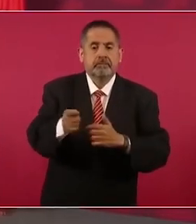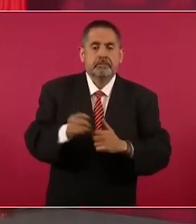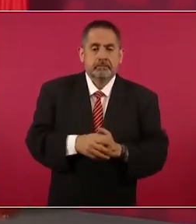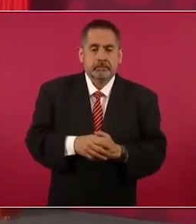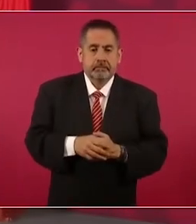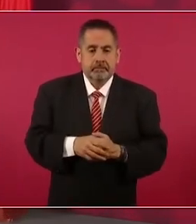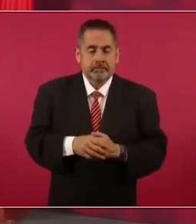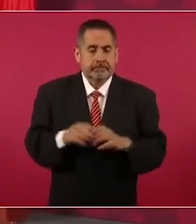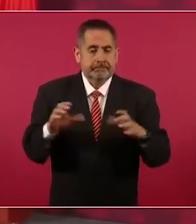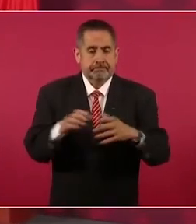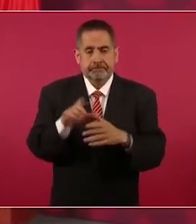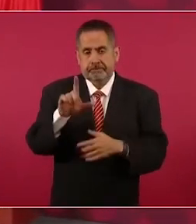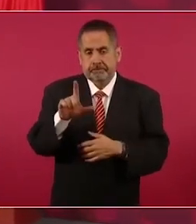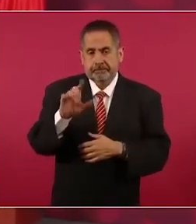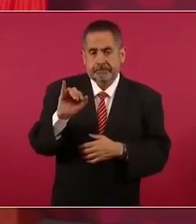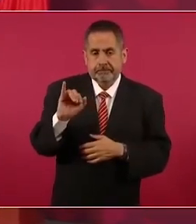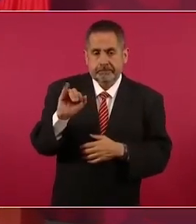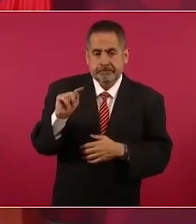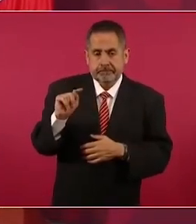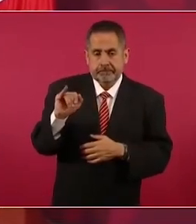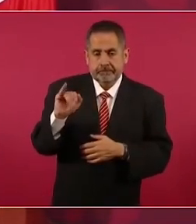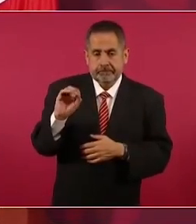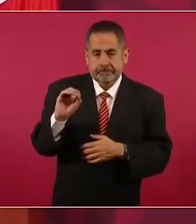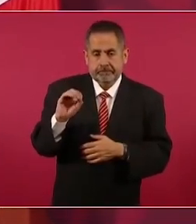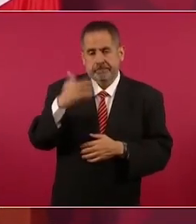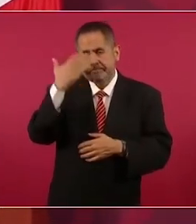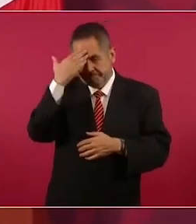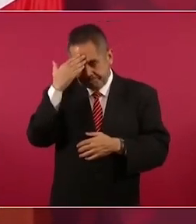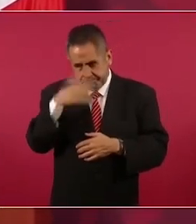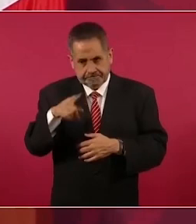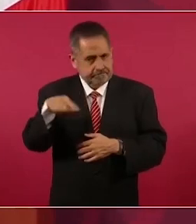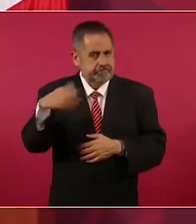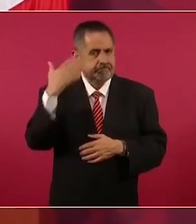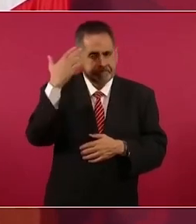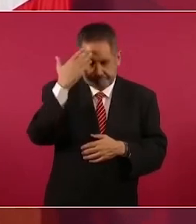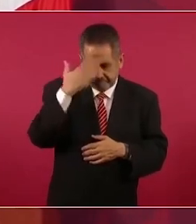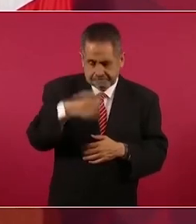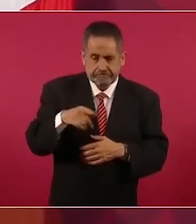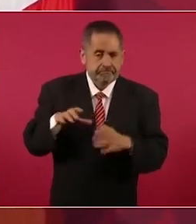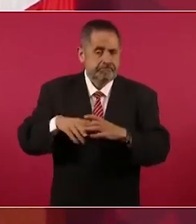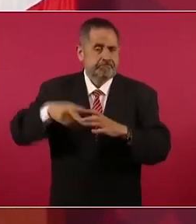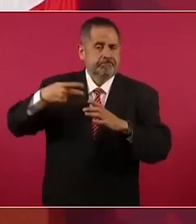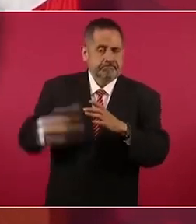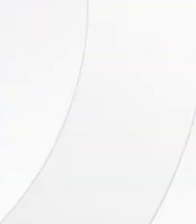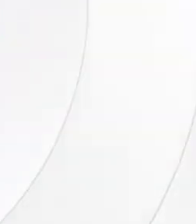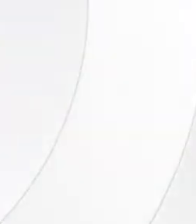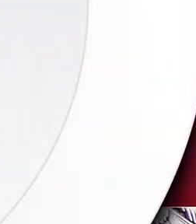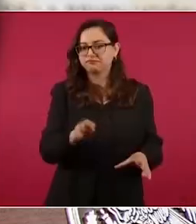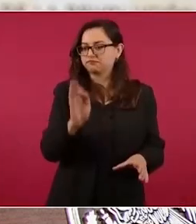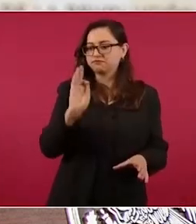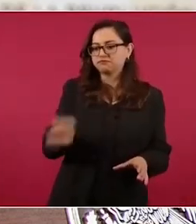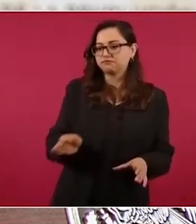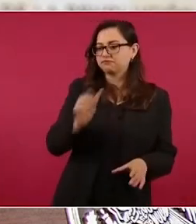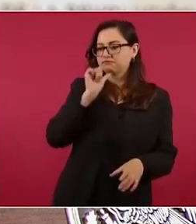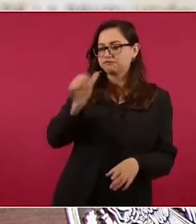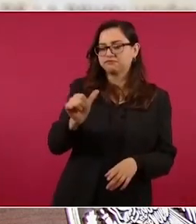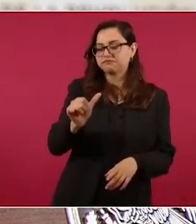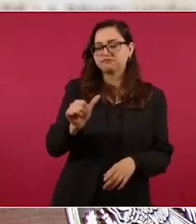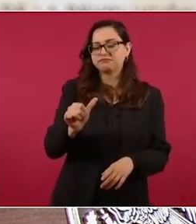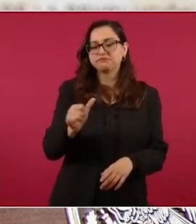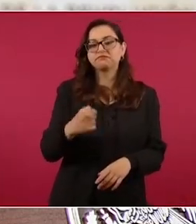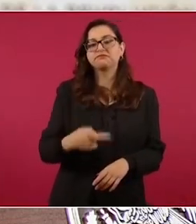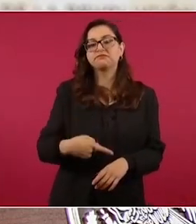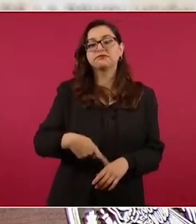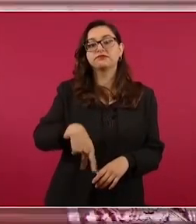del litio, que ya, como se sabe, se nacionalizó. La obra